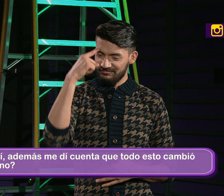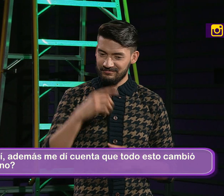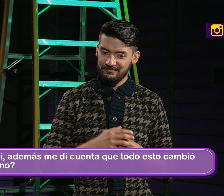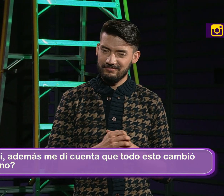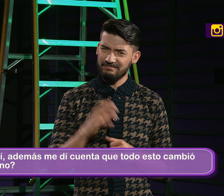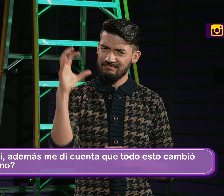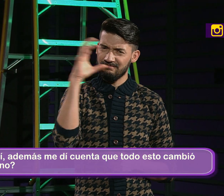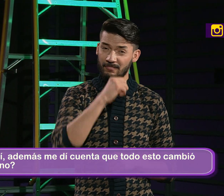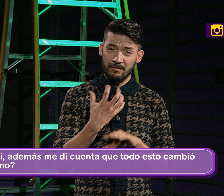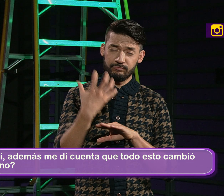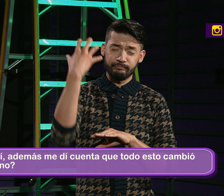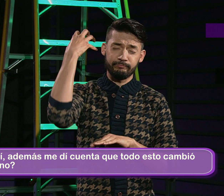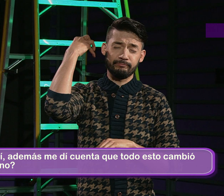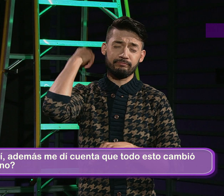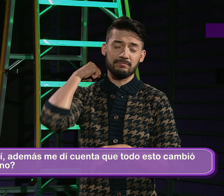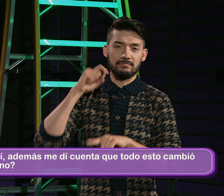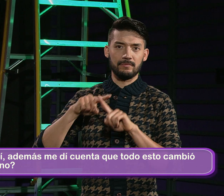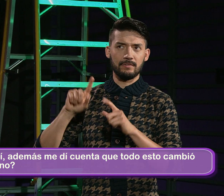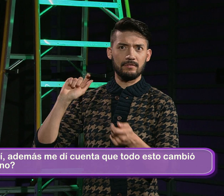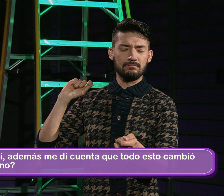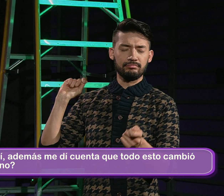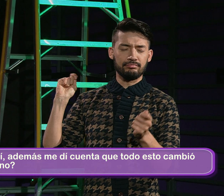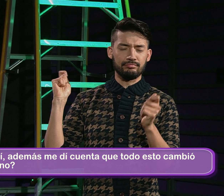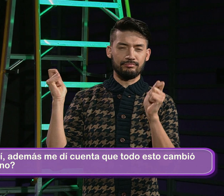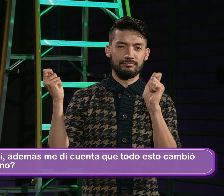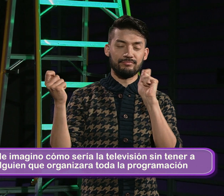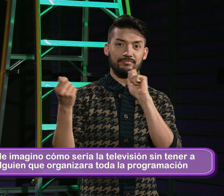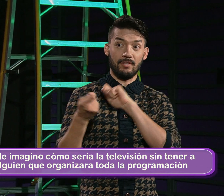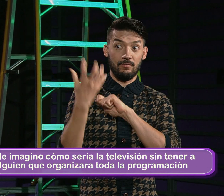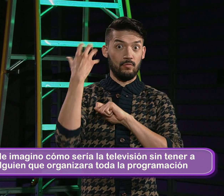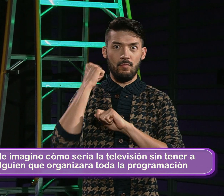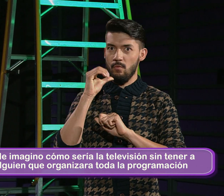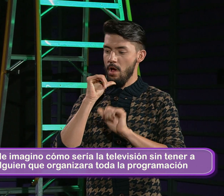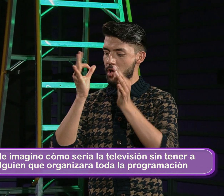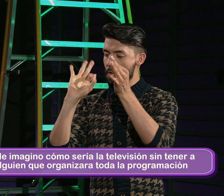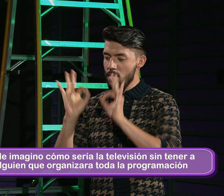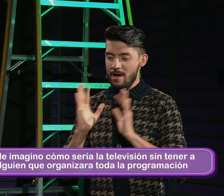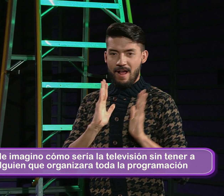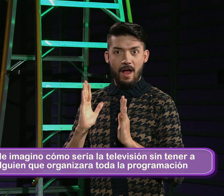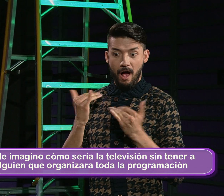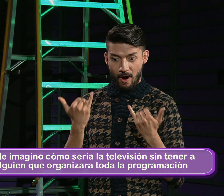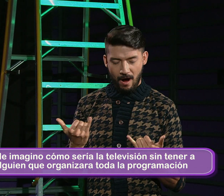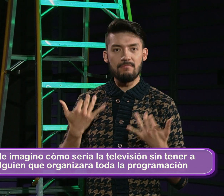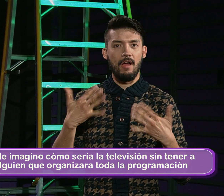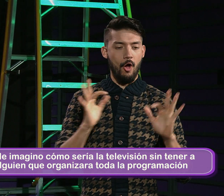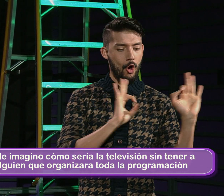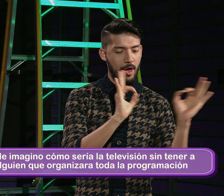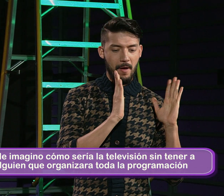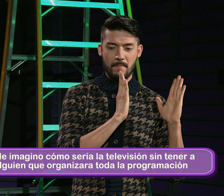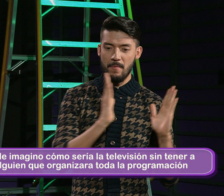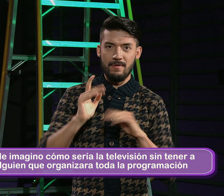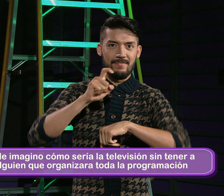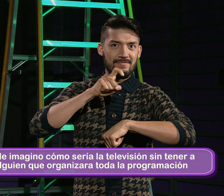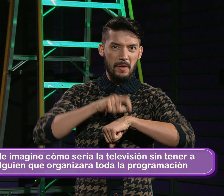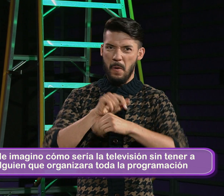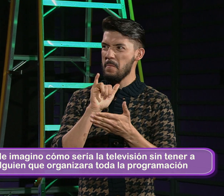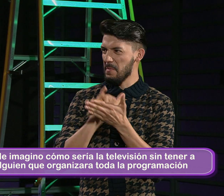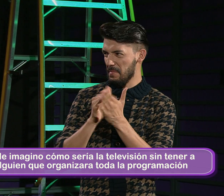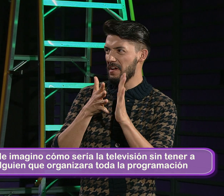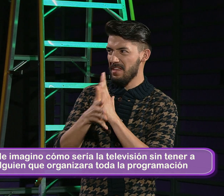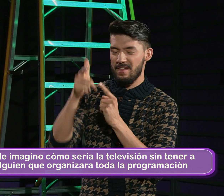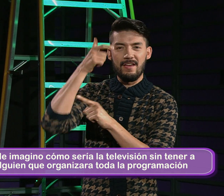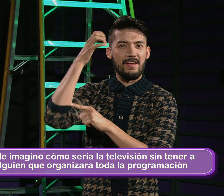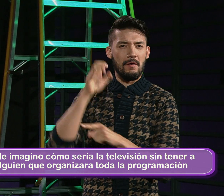Sí, además me di cuenta que todo esto cambió, ¿no? Me imagino cómo sería la televisión sin tener alguien que